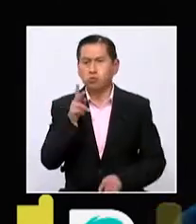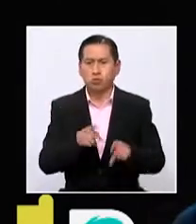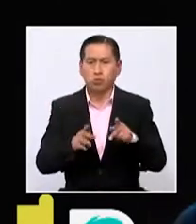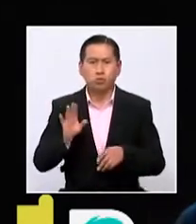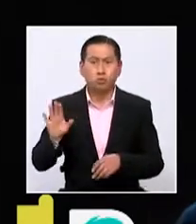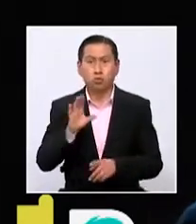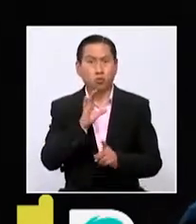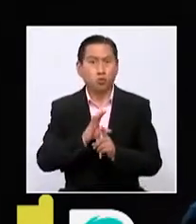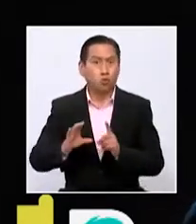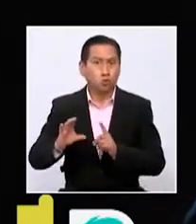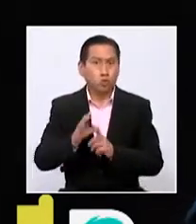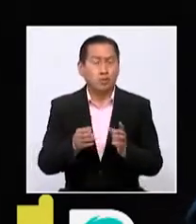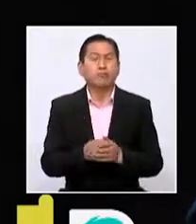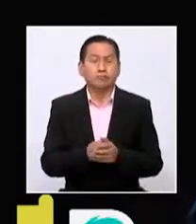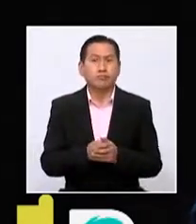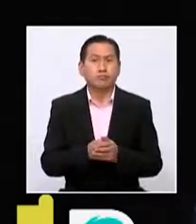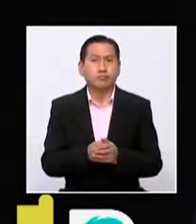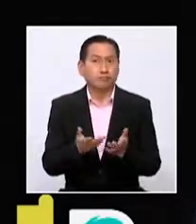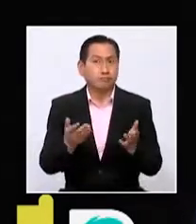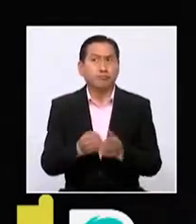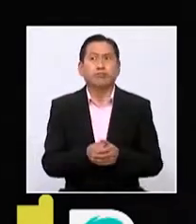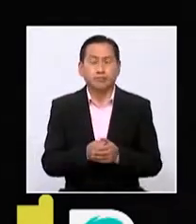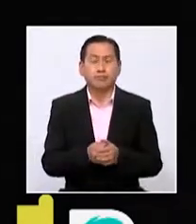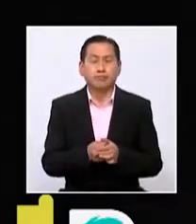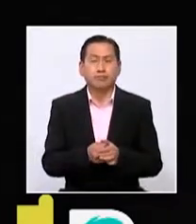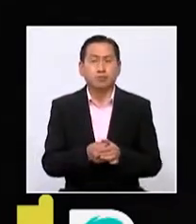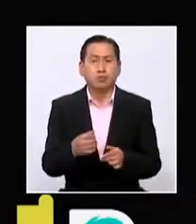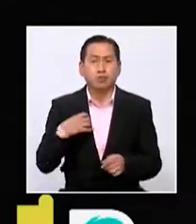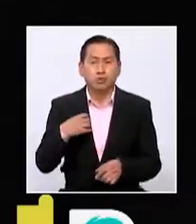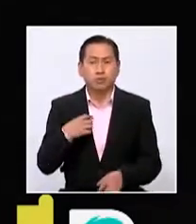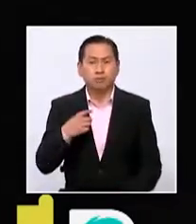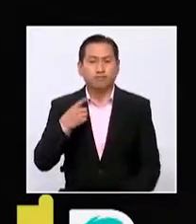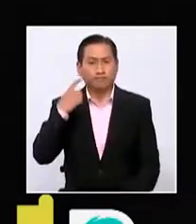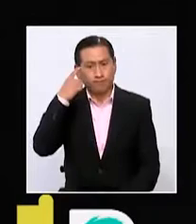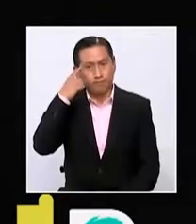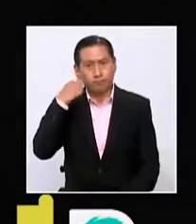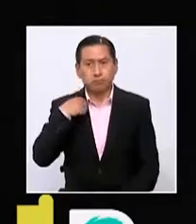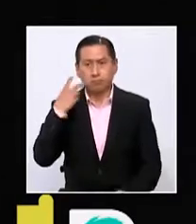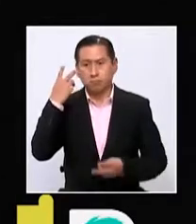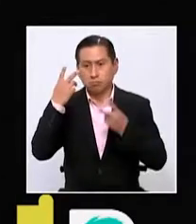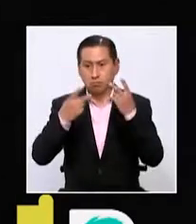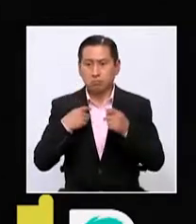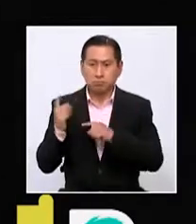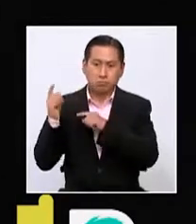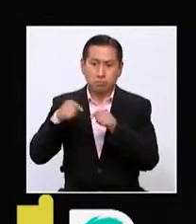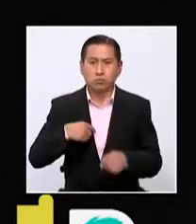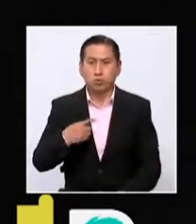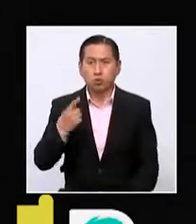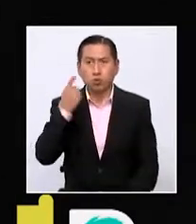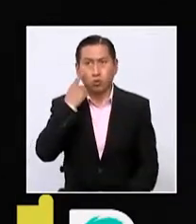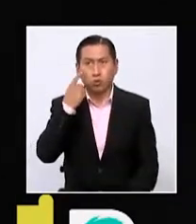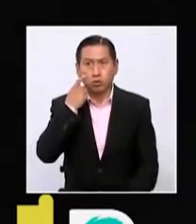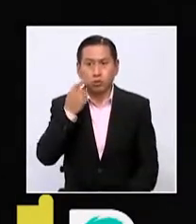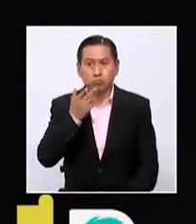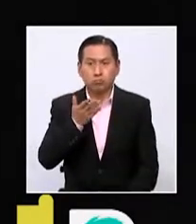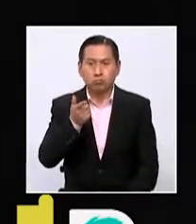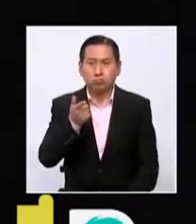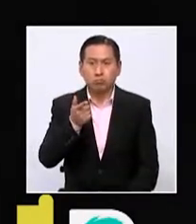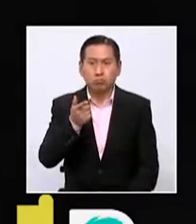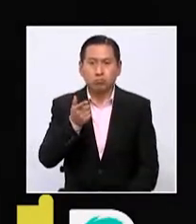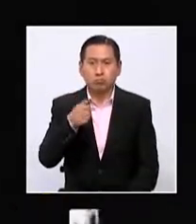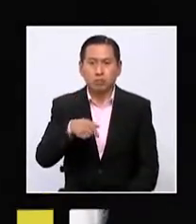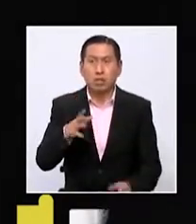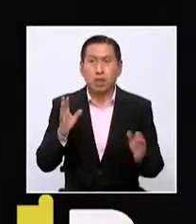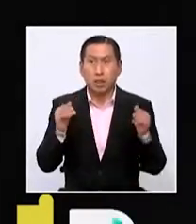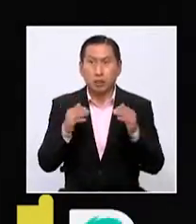cultura. Y desde luego, pues, empecé ya también a visitarla. Conocí La